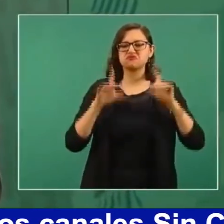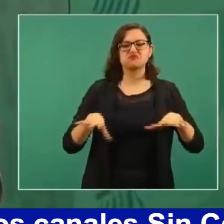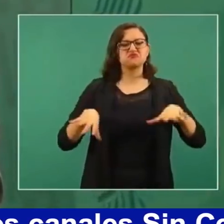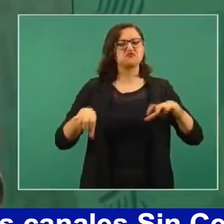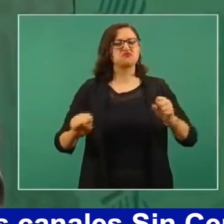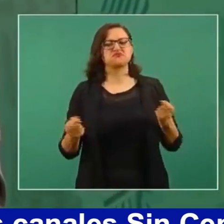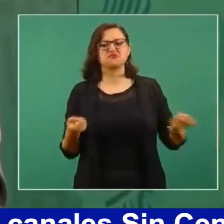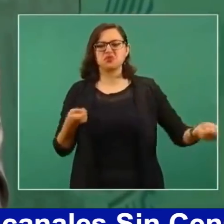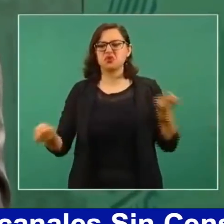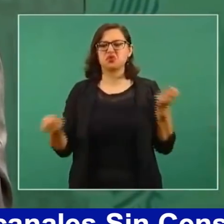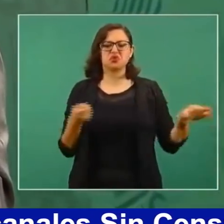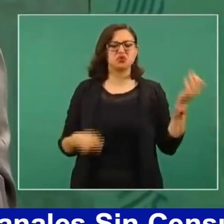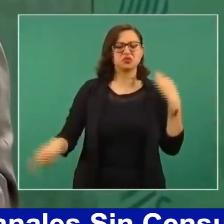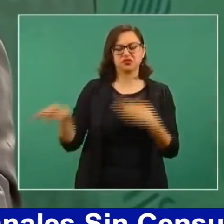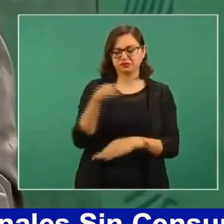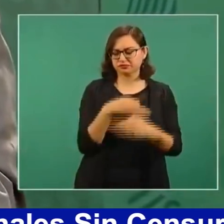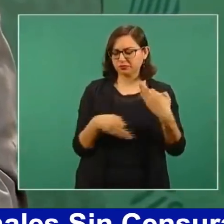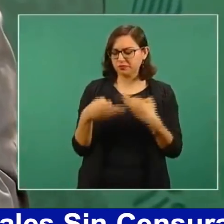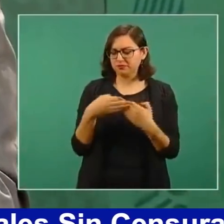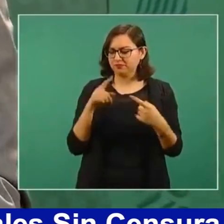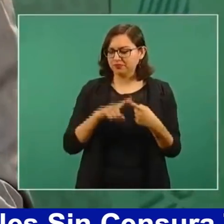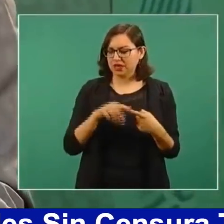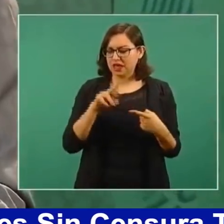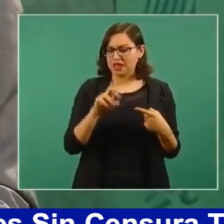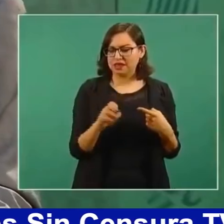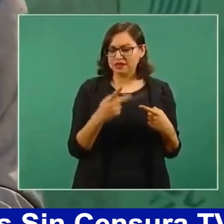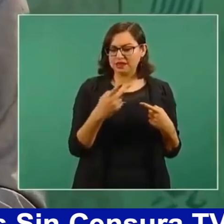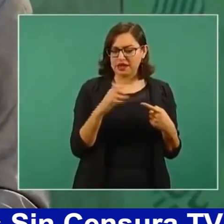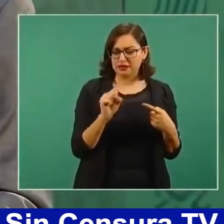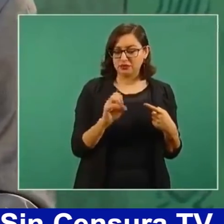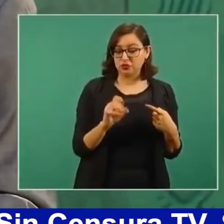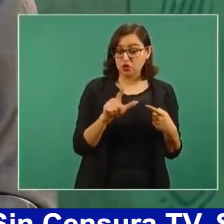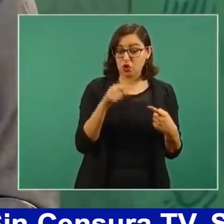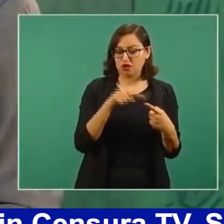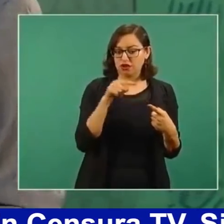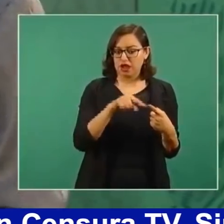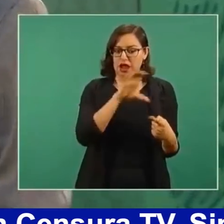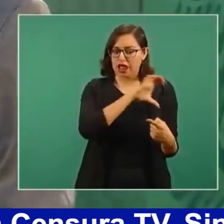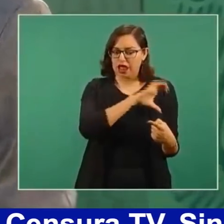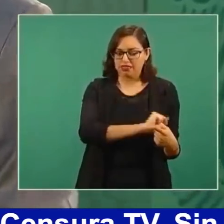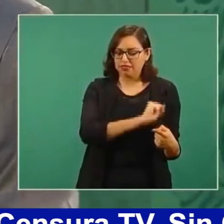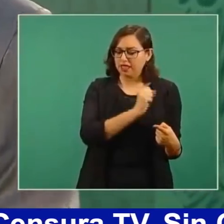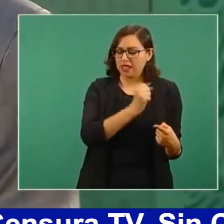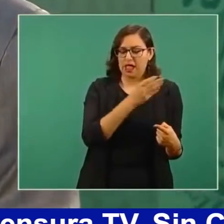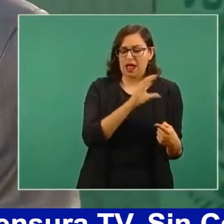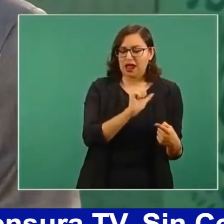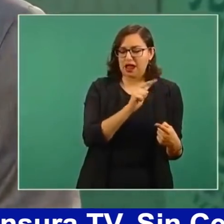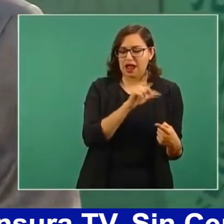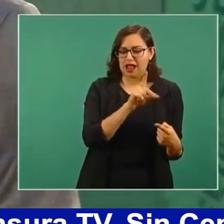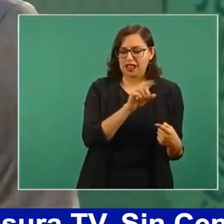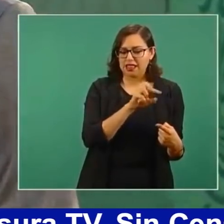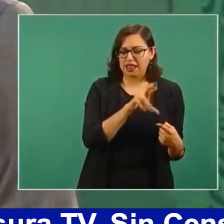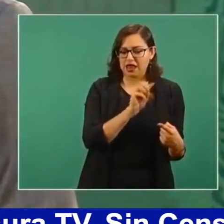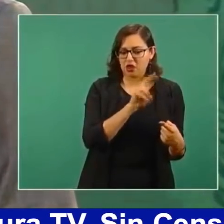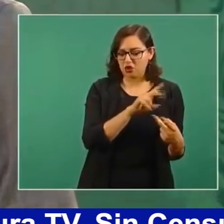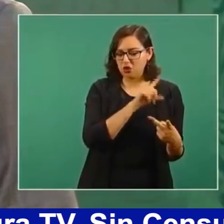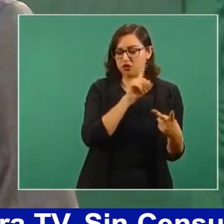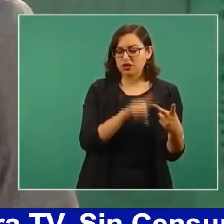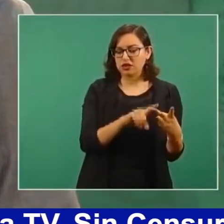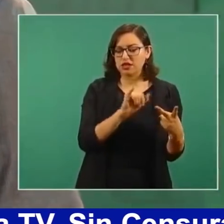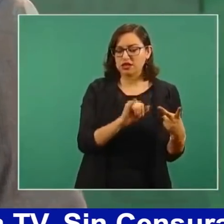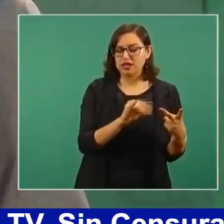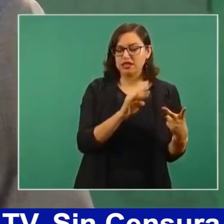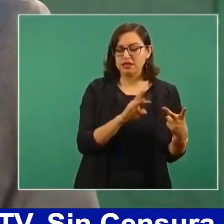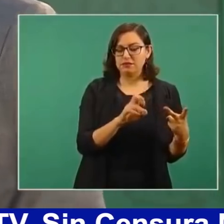Repsol, ¿cómo se llama? Esa era la preferida de Calderón junto con Iberdrola,